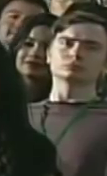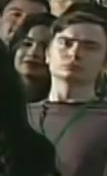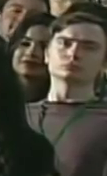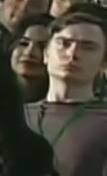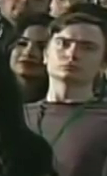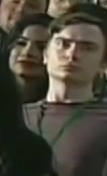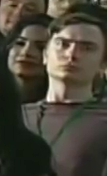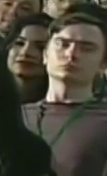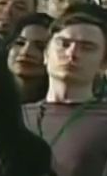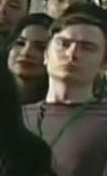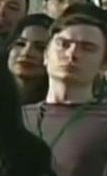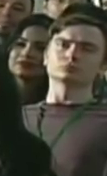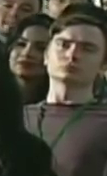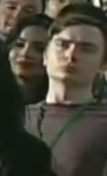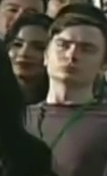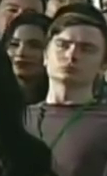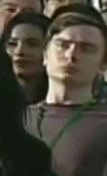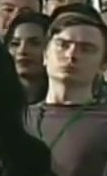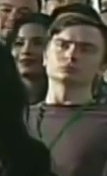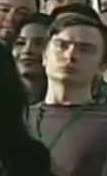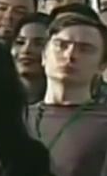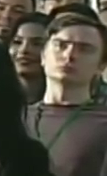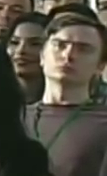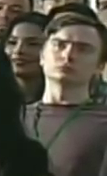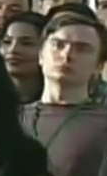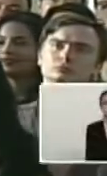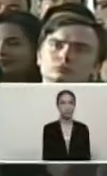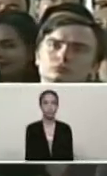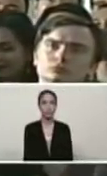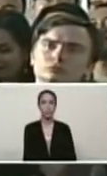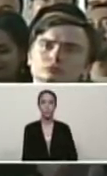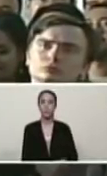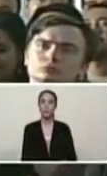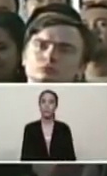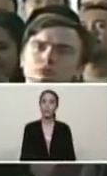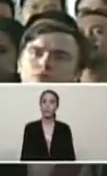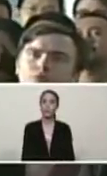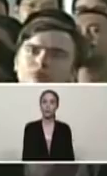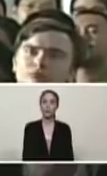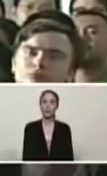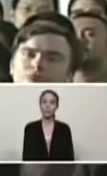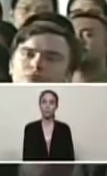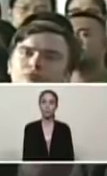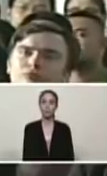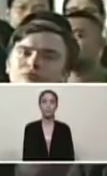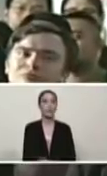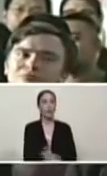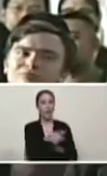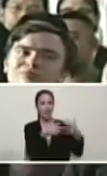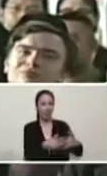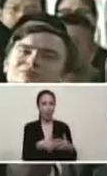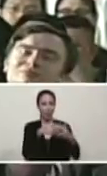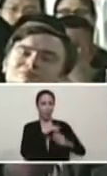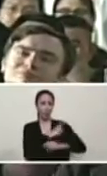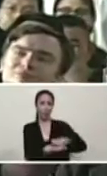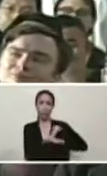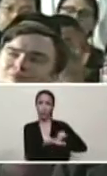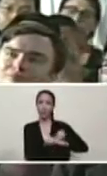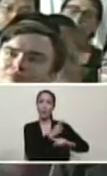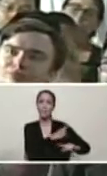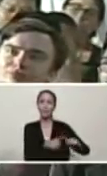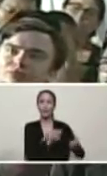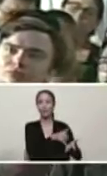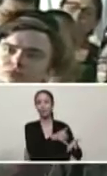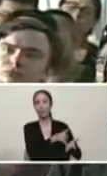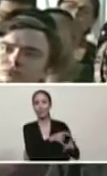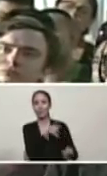imperialismo puede ser fuerte, pero no es invencible. It has one important flaw. Tiene una falla fundamental.